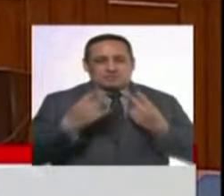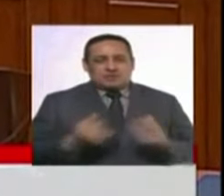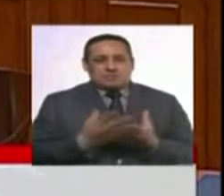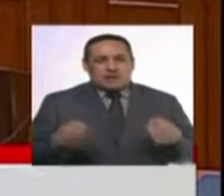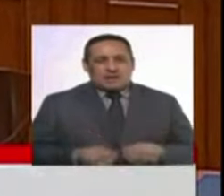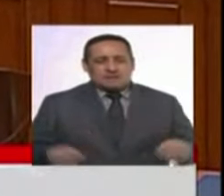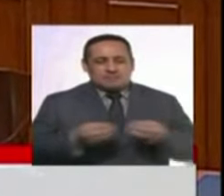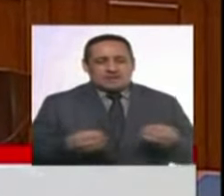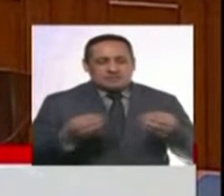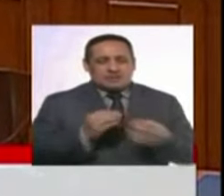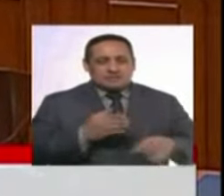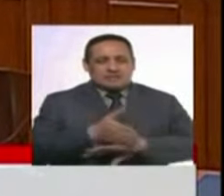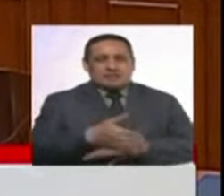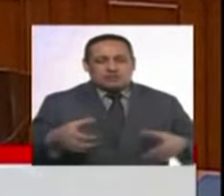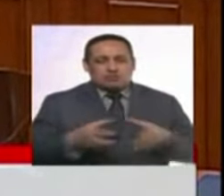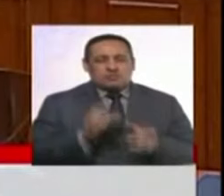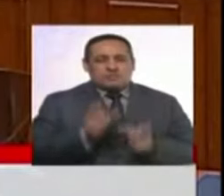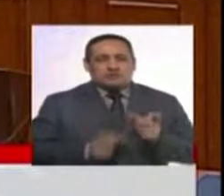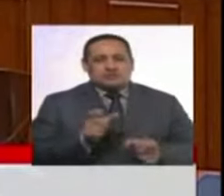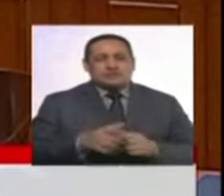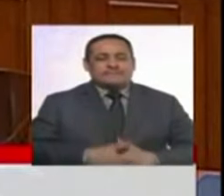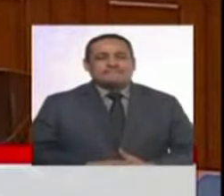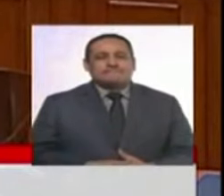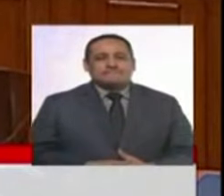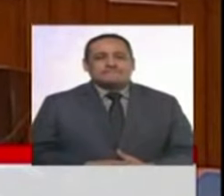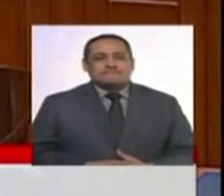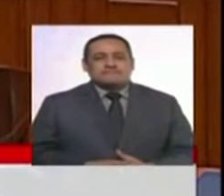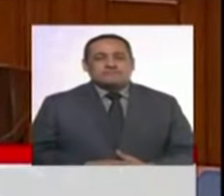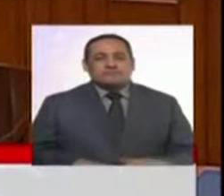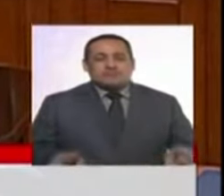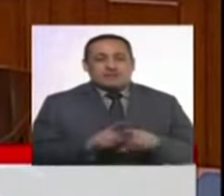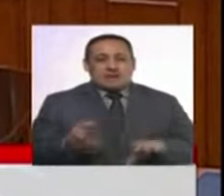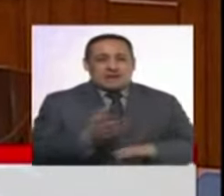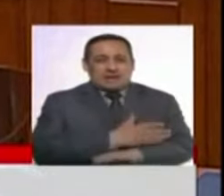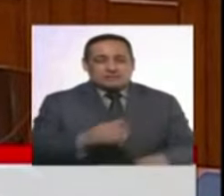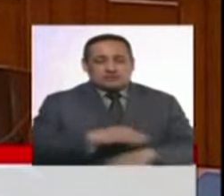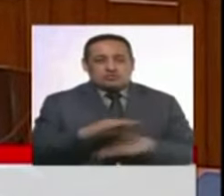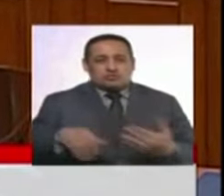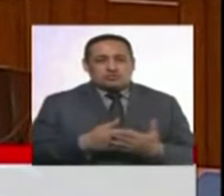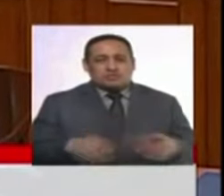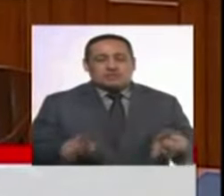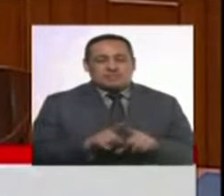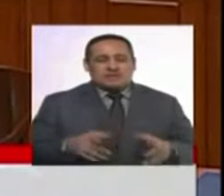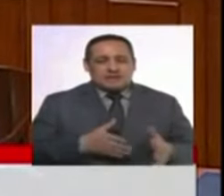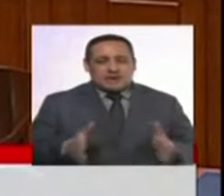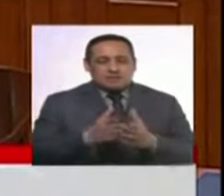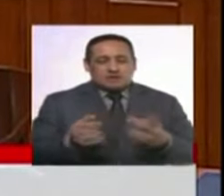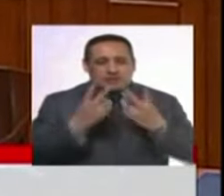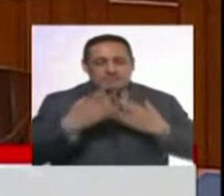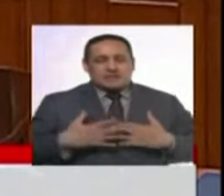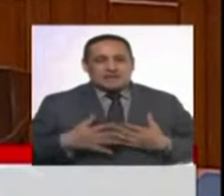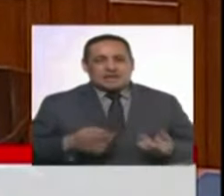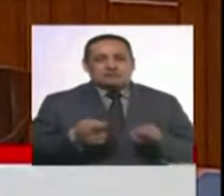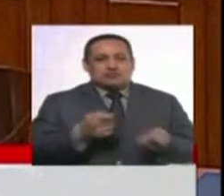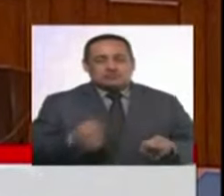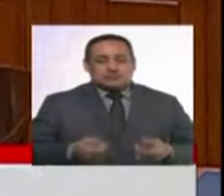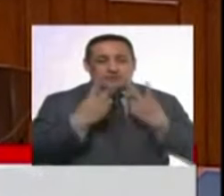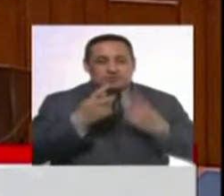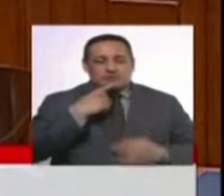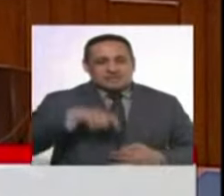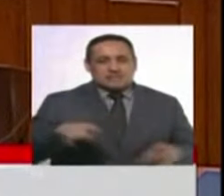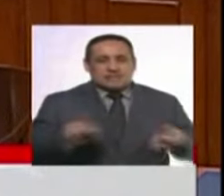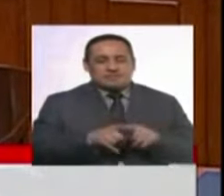incidencia en la población ante ello en el transcurso de indigestión se vio